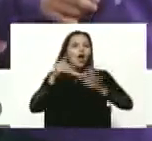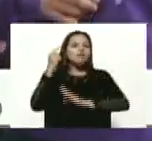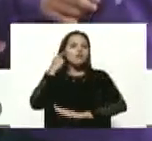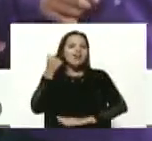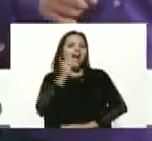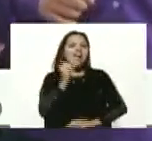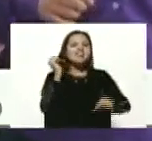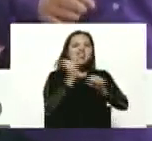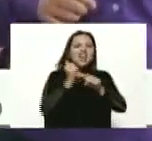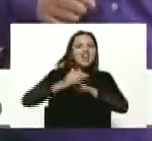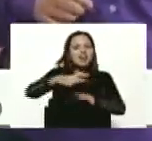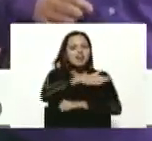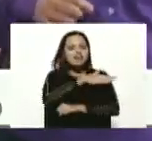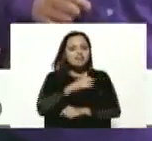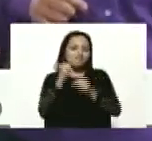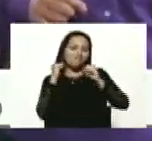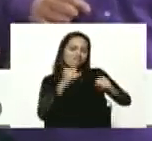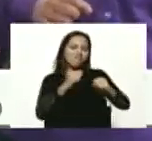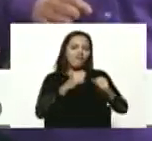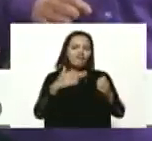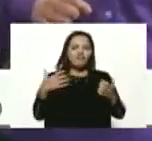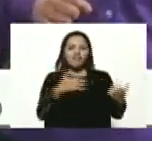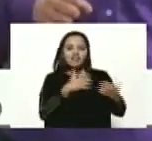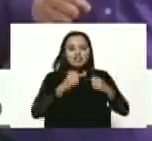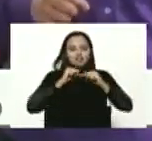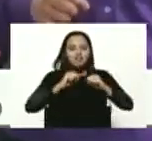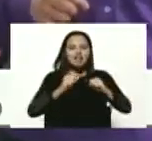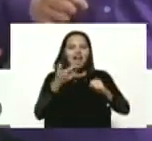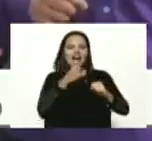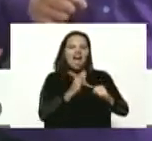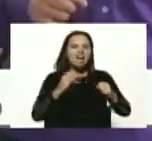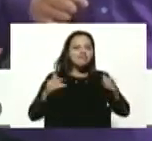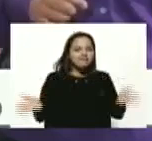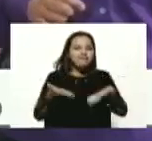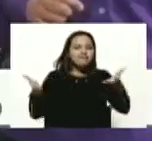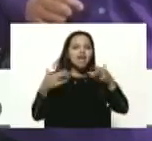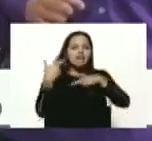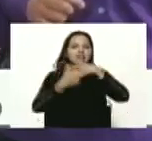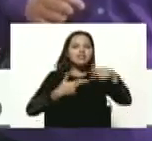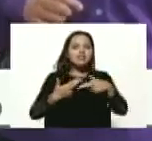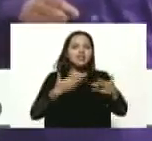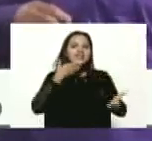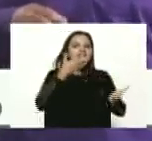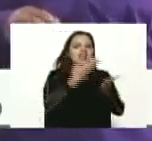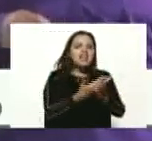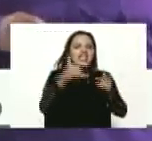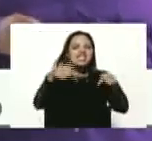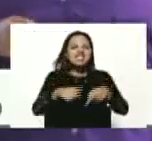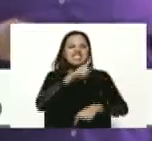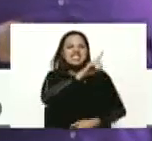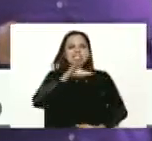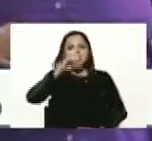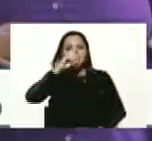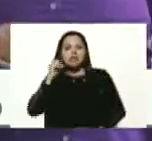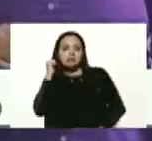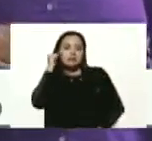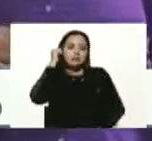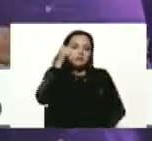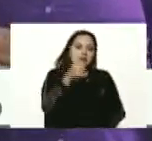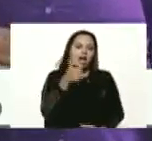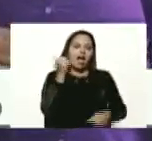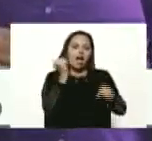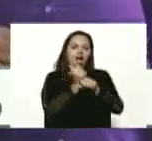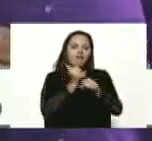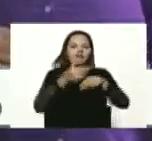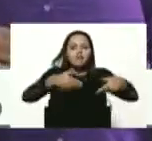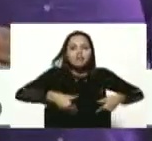somos productivas, abnegadas, aguerridas, y estamos luchando en esta revolución. Damos gracias porque 15 años en la lucha por